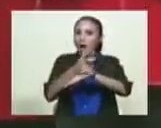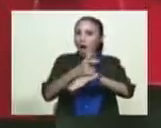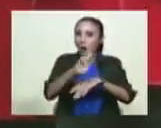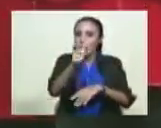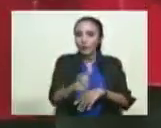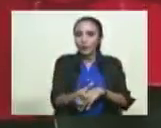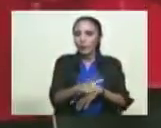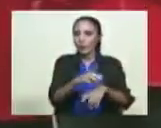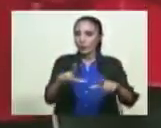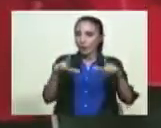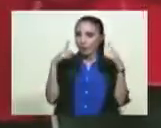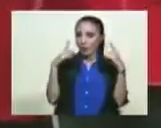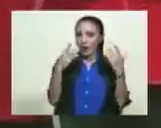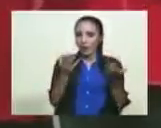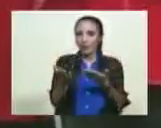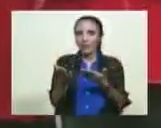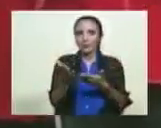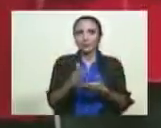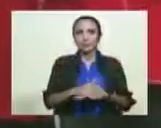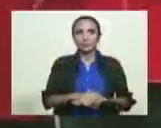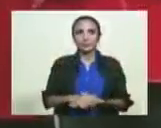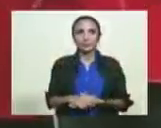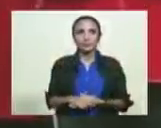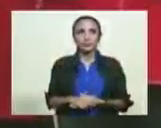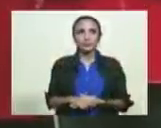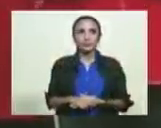compañero García Calneiro,